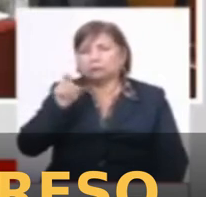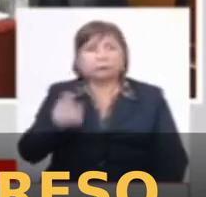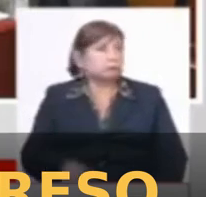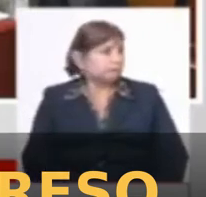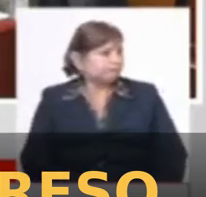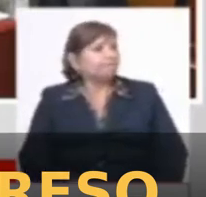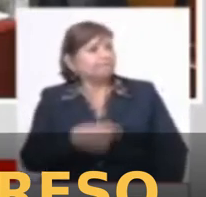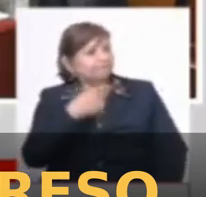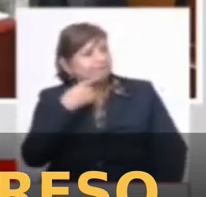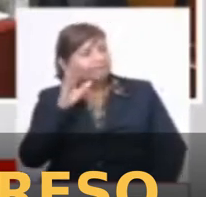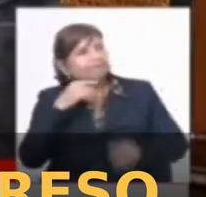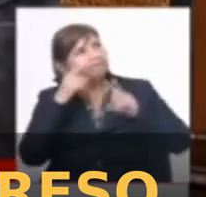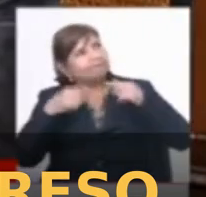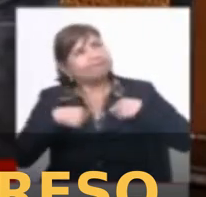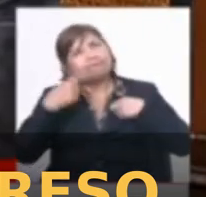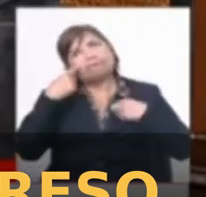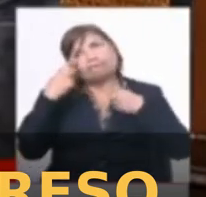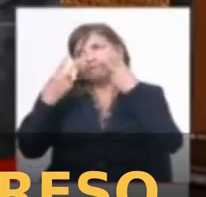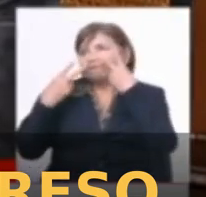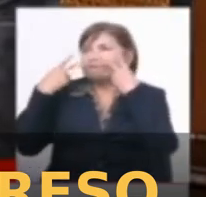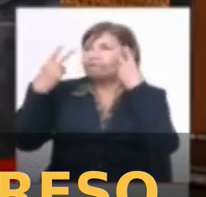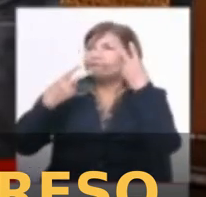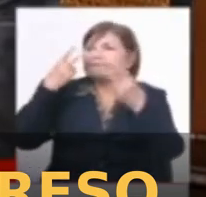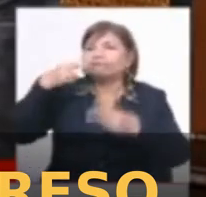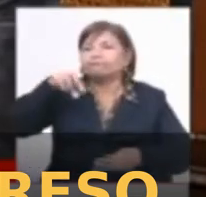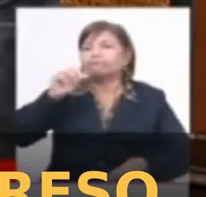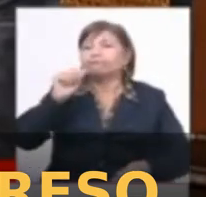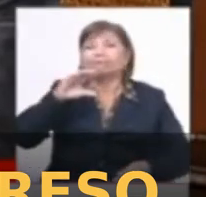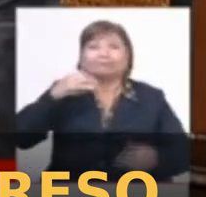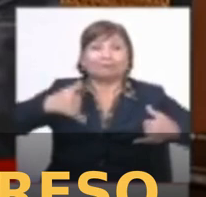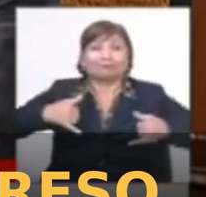Lo conocí en las visitas que yo realizaba a Bruno Pacheco para poder...